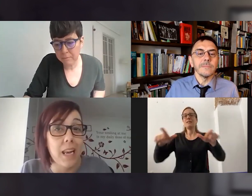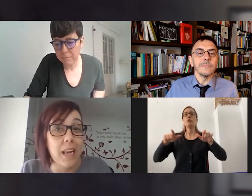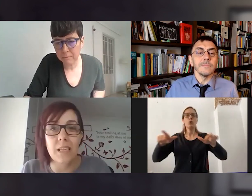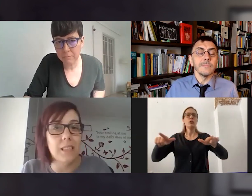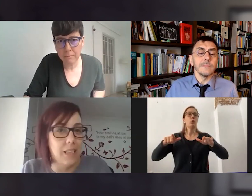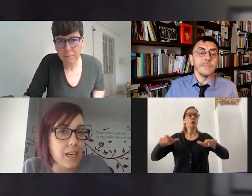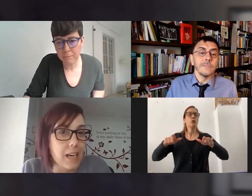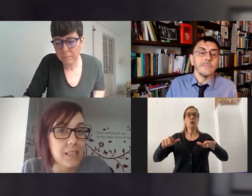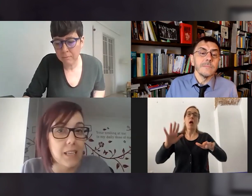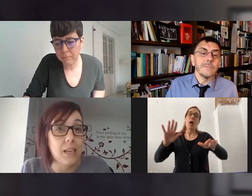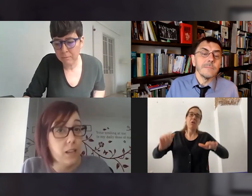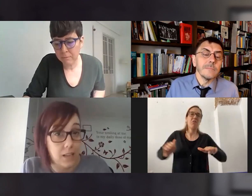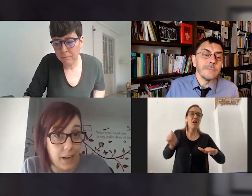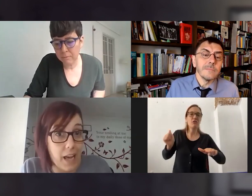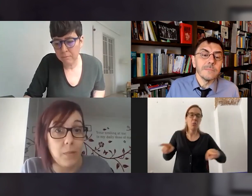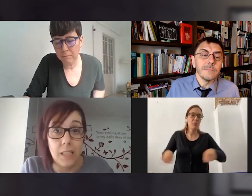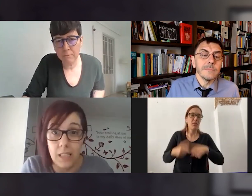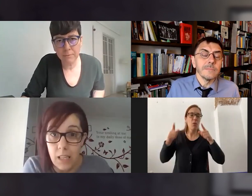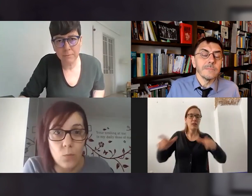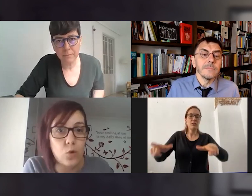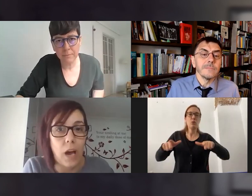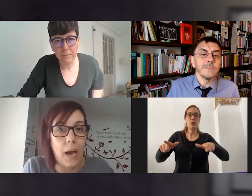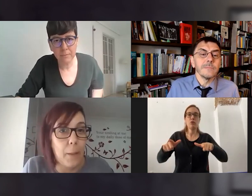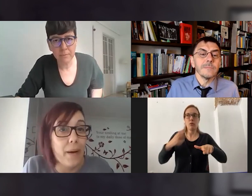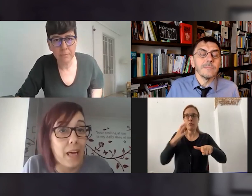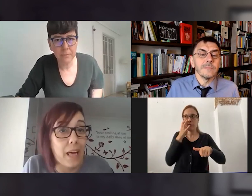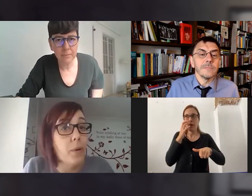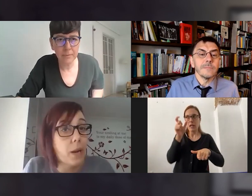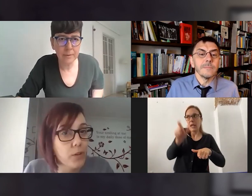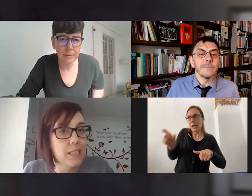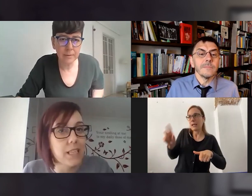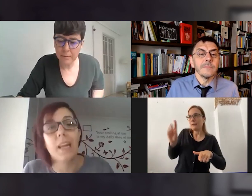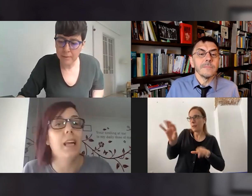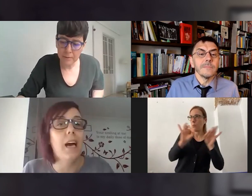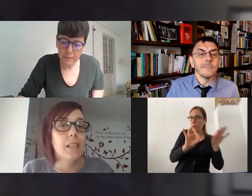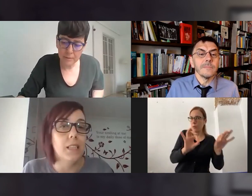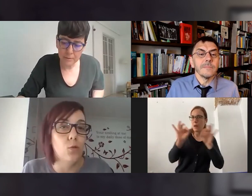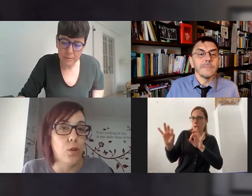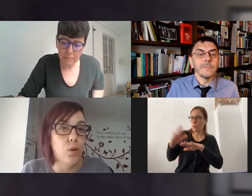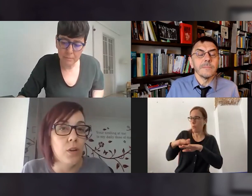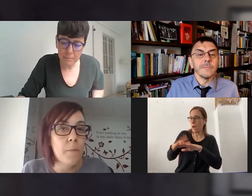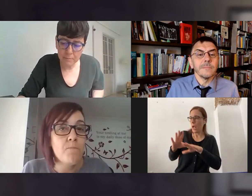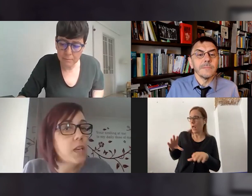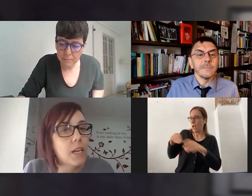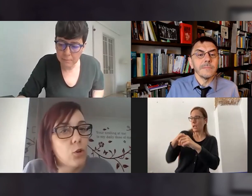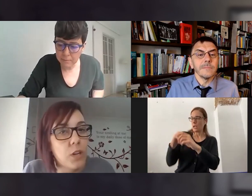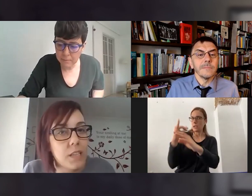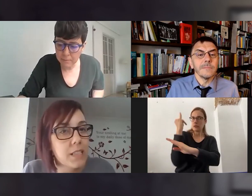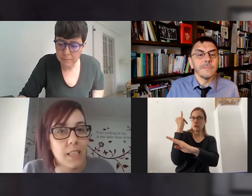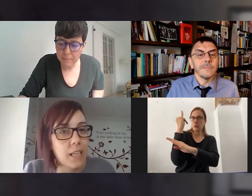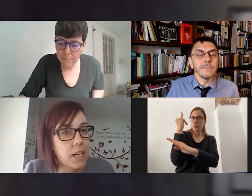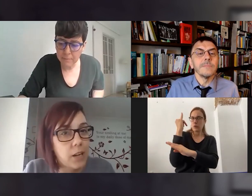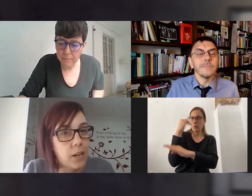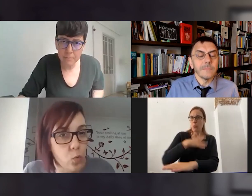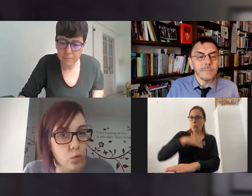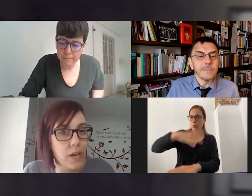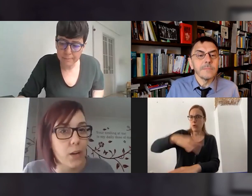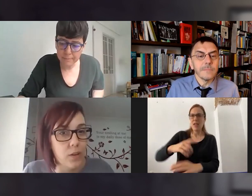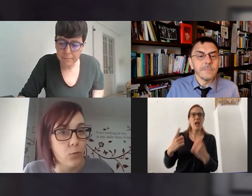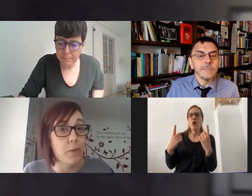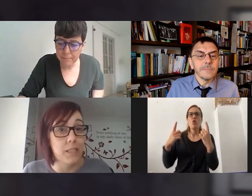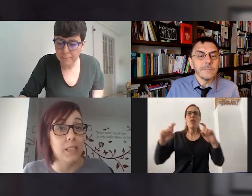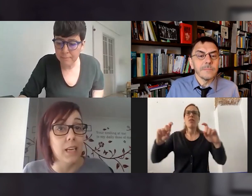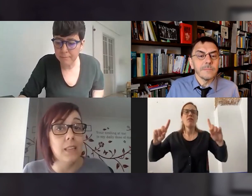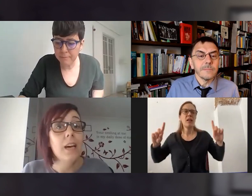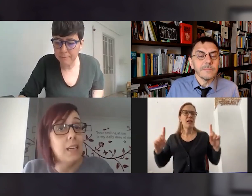encima de la mesa es que hay gente que realmente tiene mucha preparación para poder estar en la institución y que no necesita tener un cargo